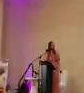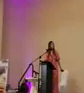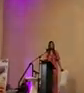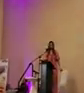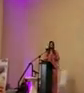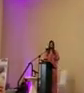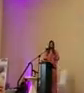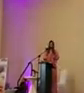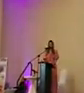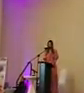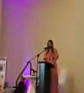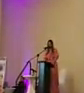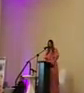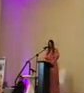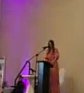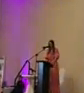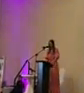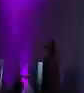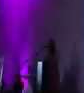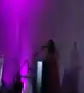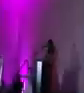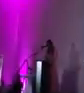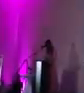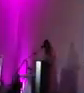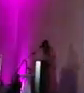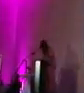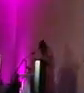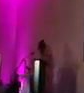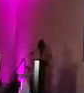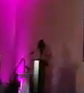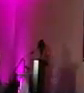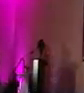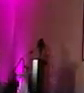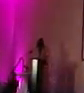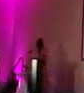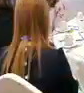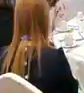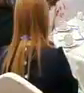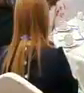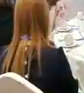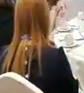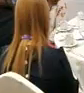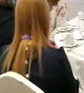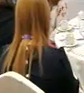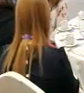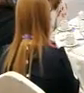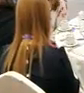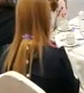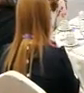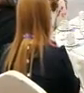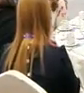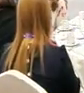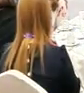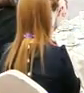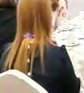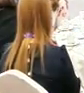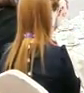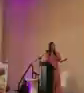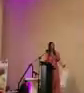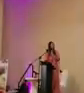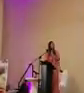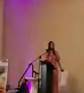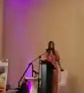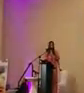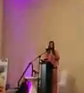de un estudio de estrés y agotamiento, las principales afecciones para el 83% de los empleados de la región, El